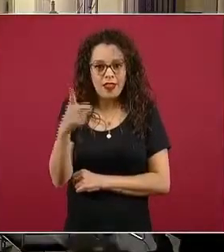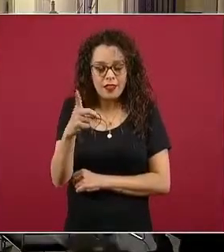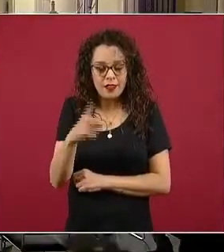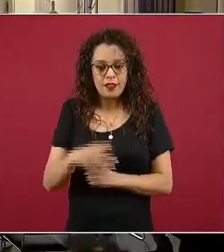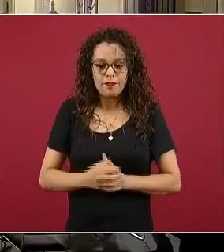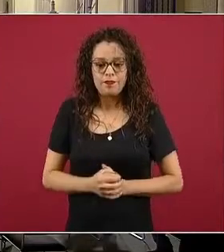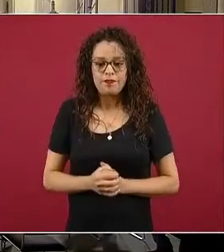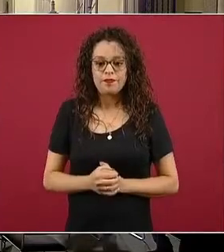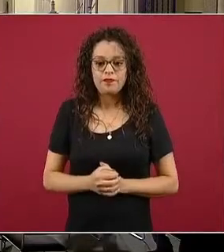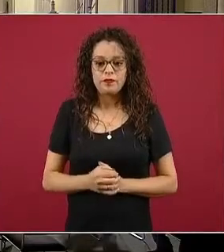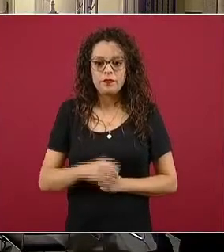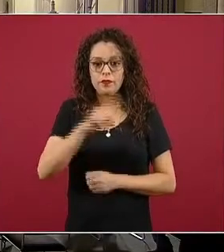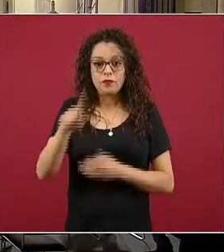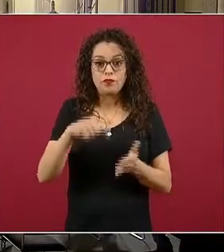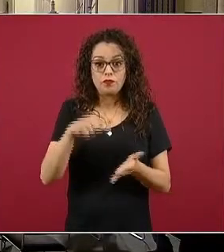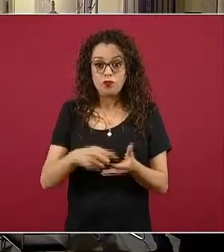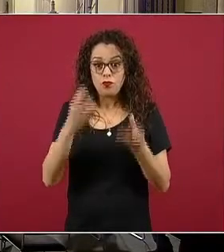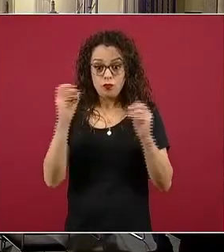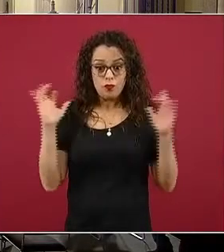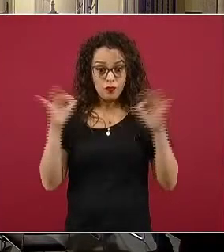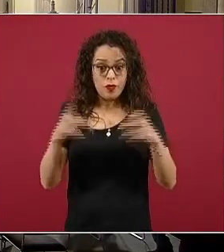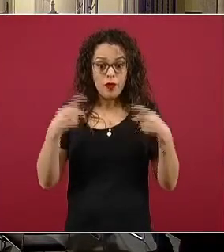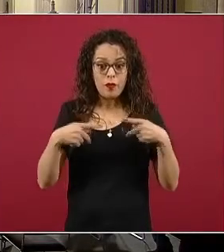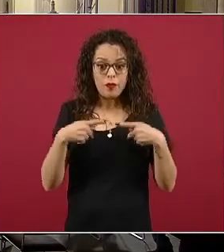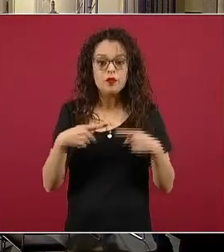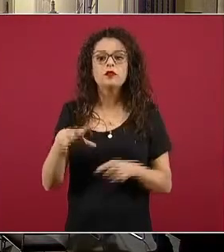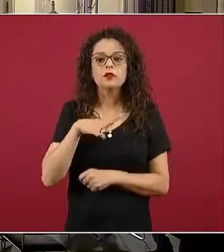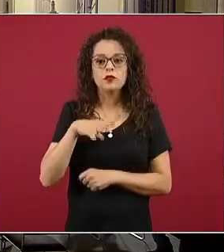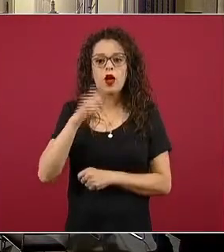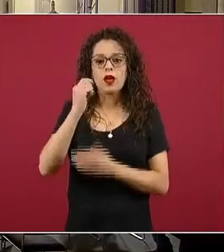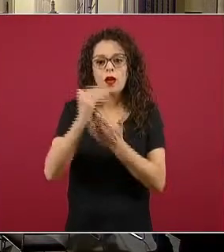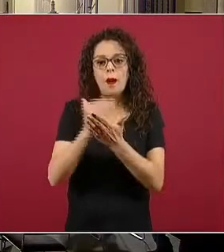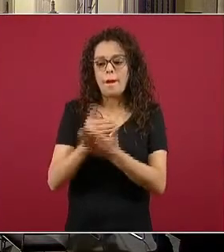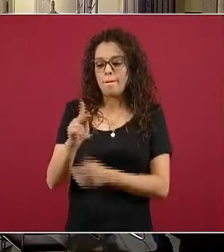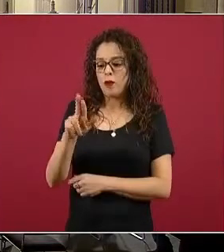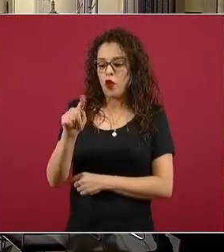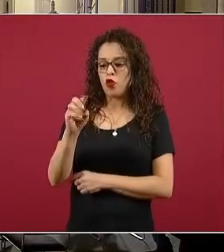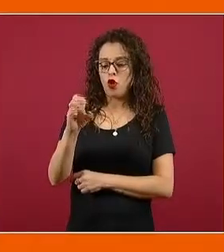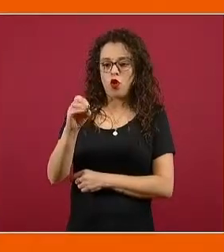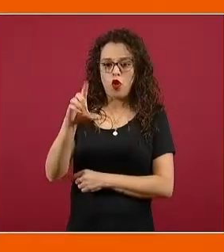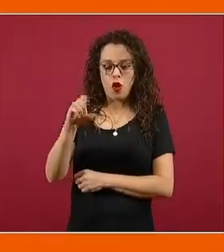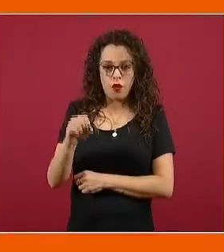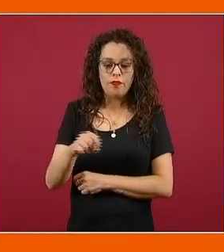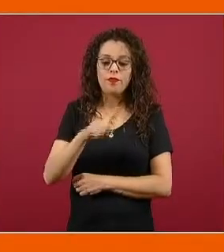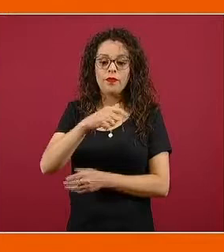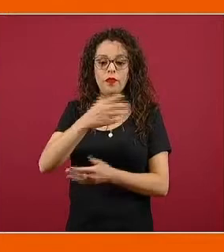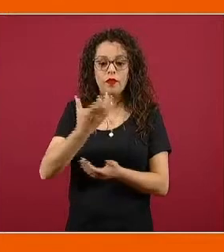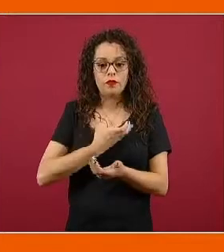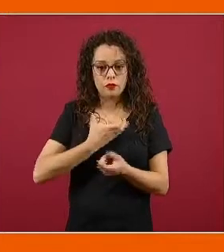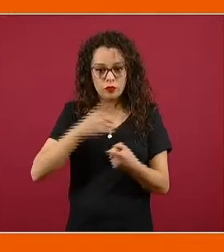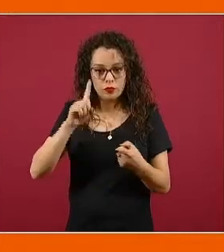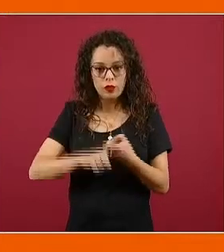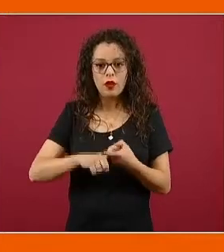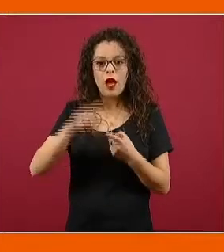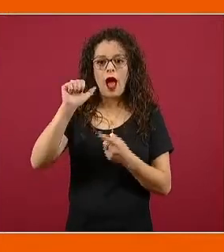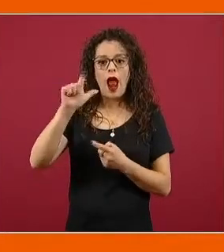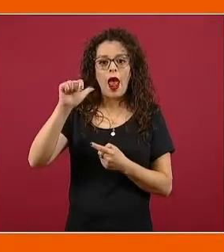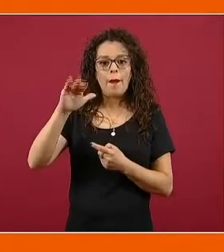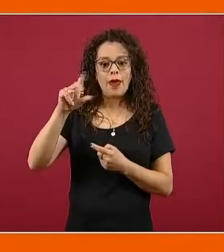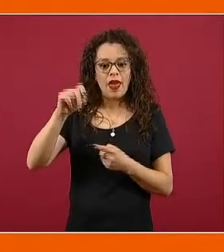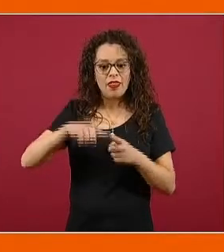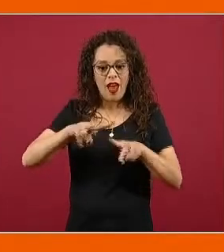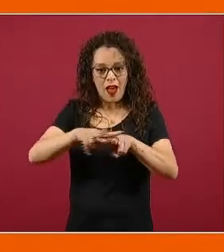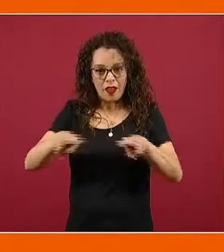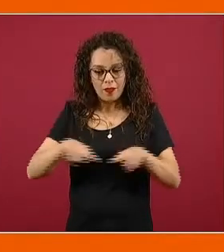sanitarios en zonas de alta afluencia, Centro Histórico, Alameda Central, Madero, estaciones de metro, zonas